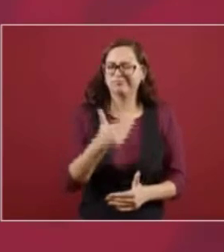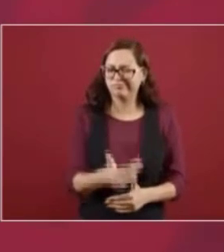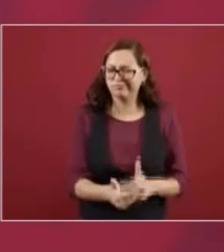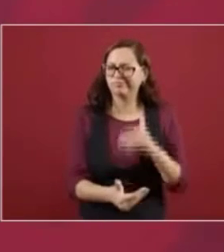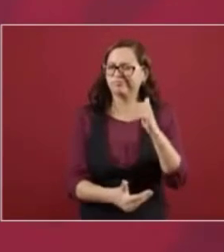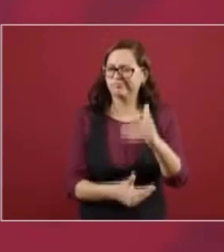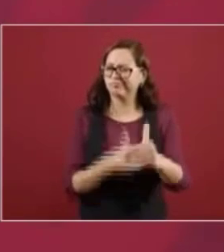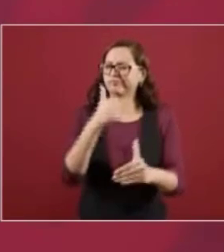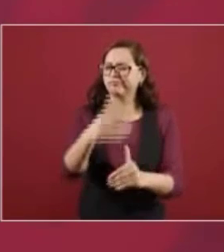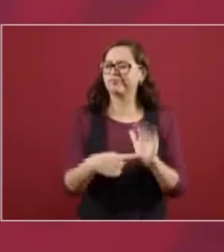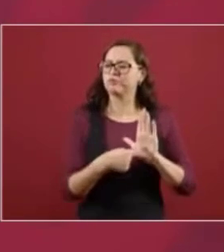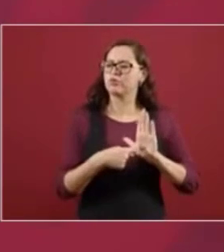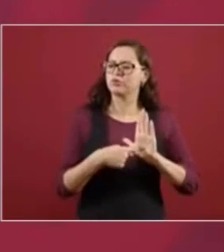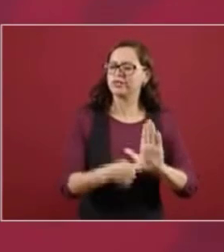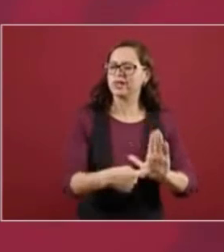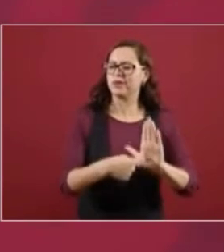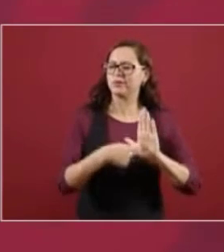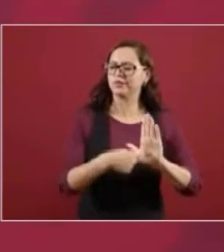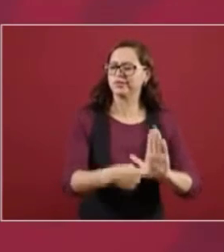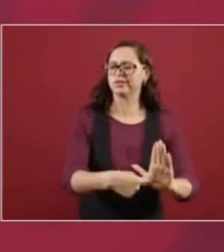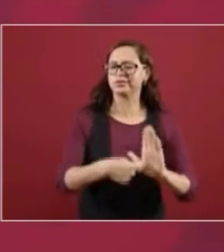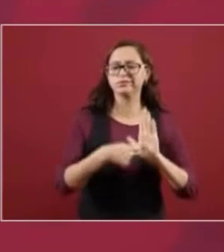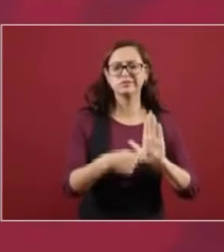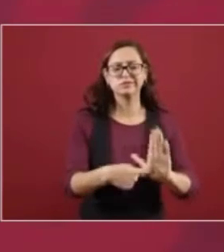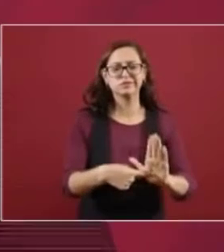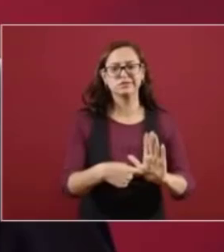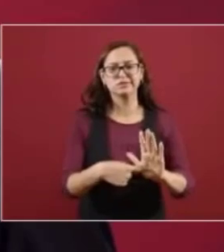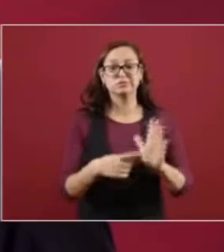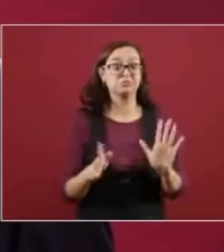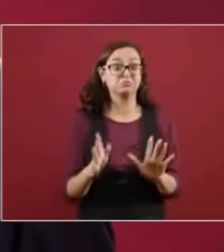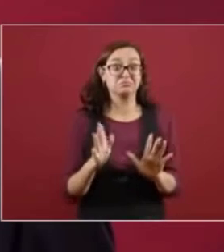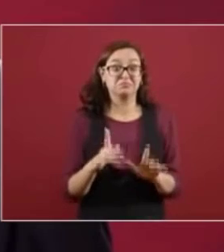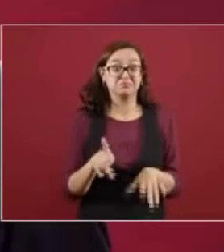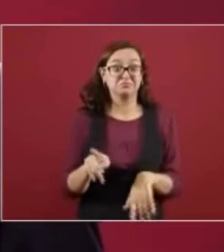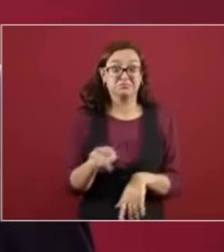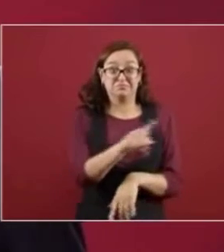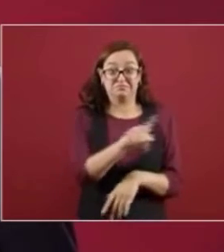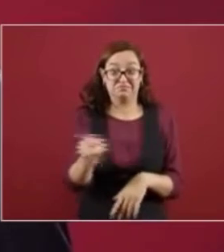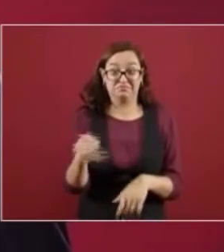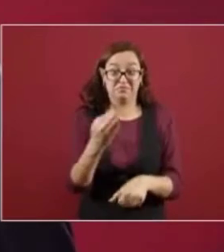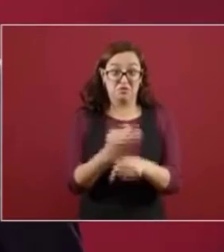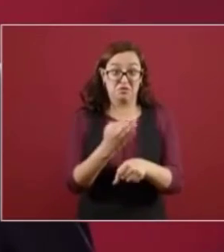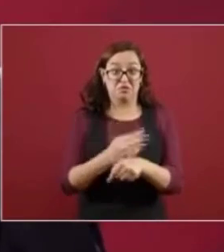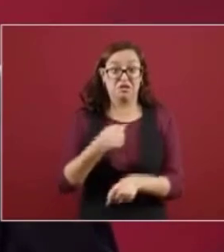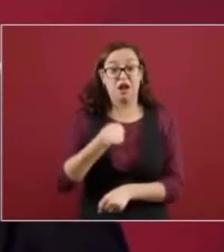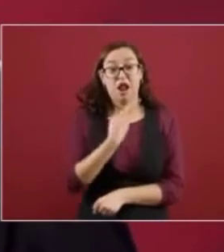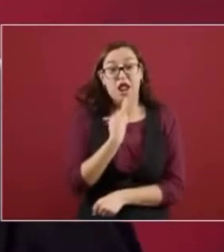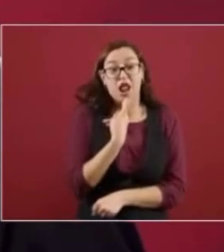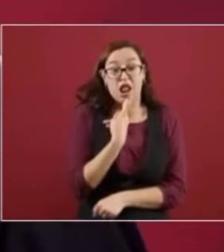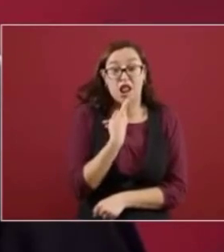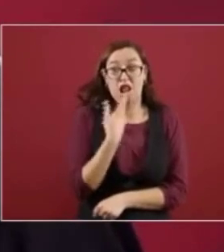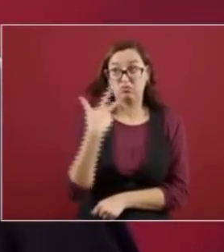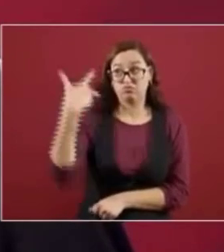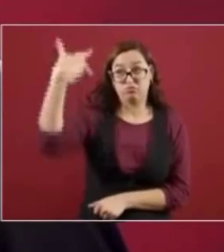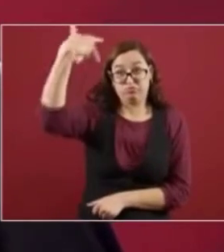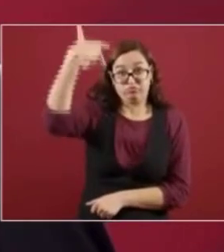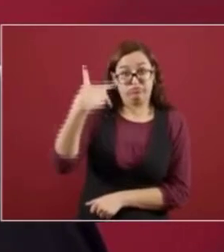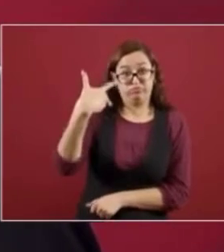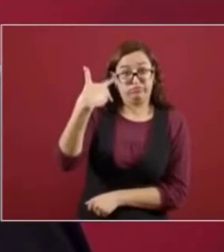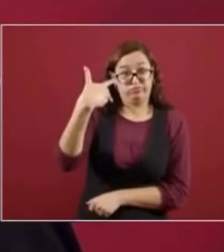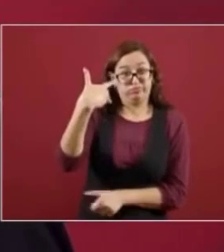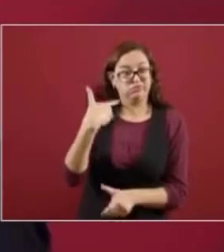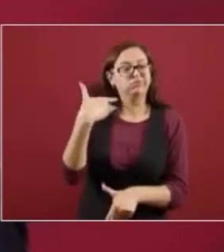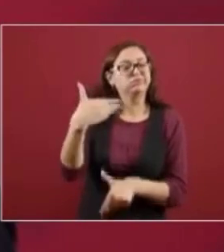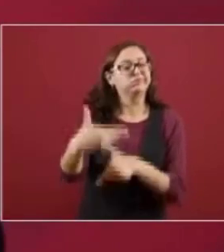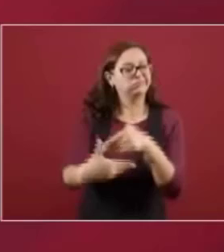que está grabando lo que estoy diciendo